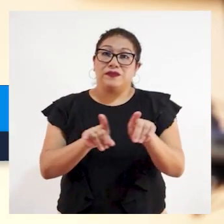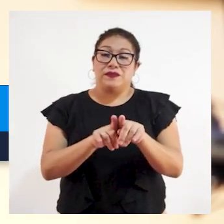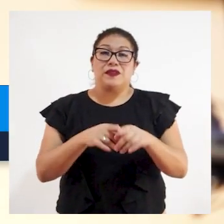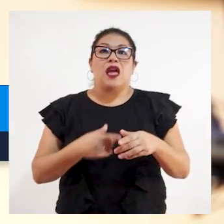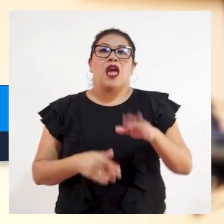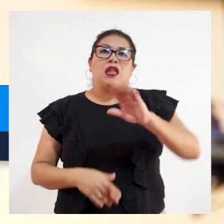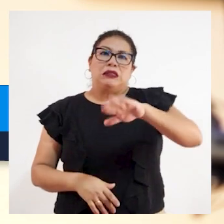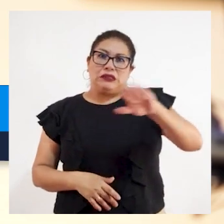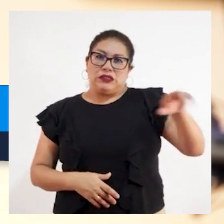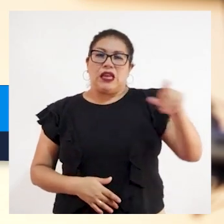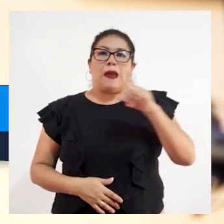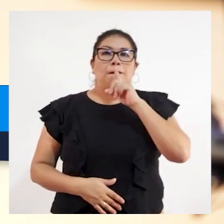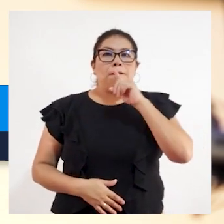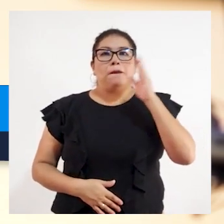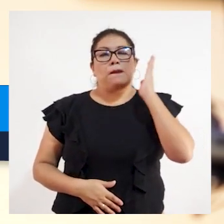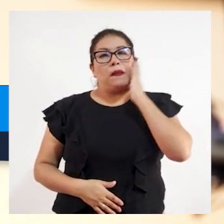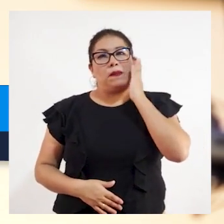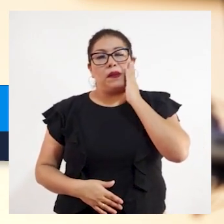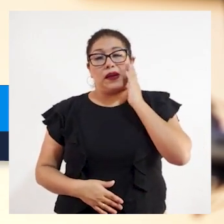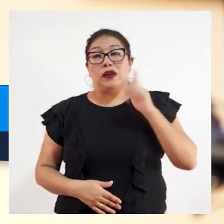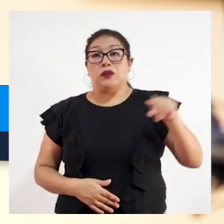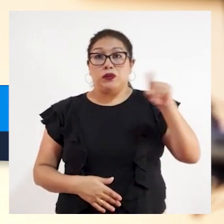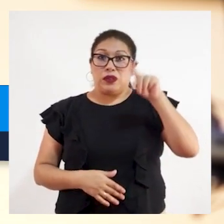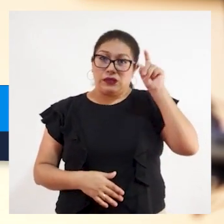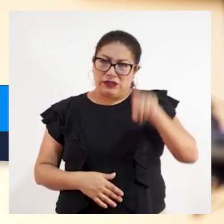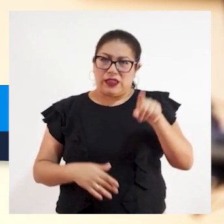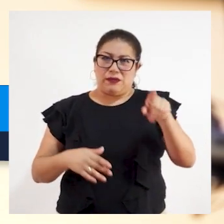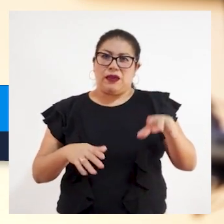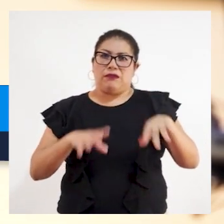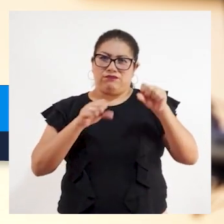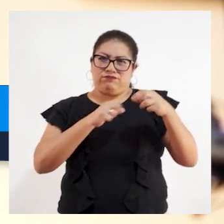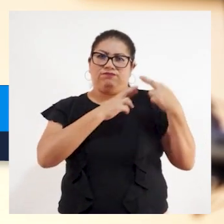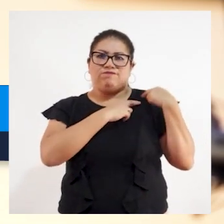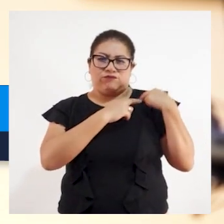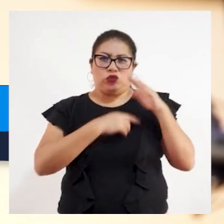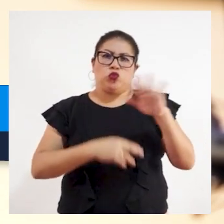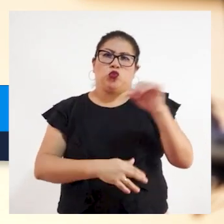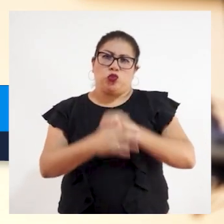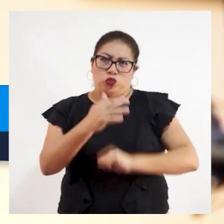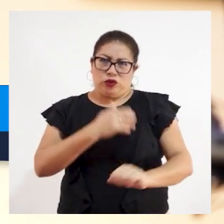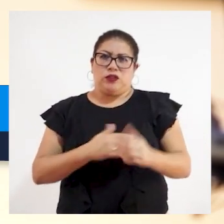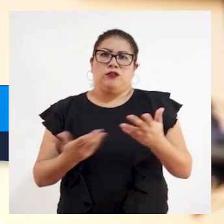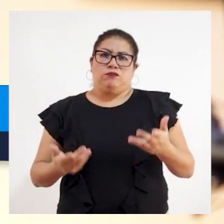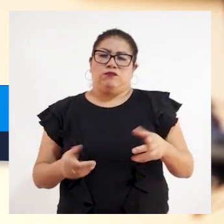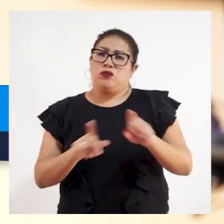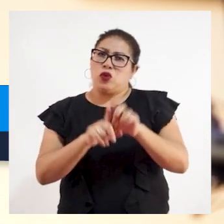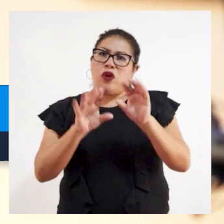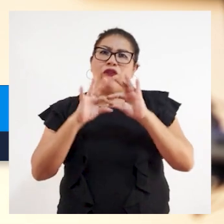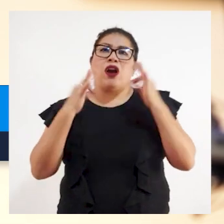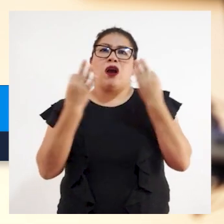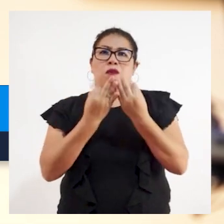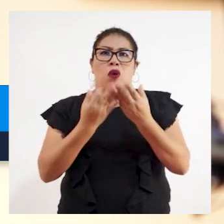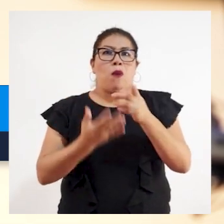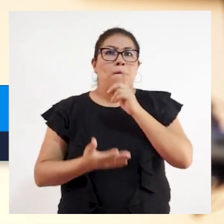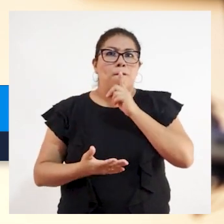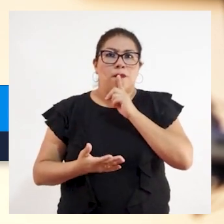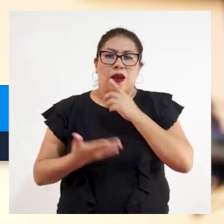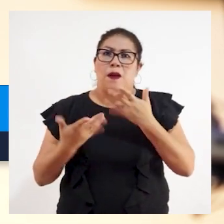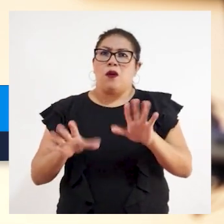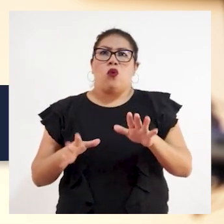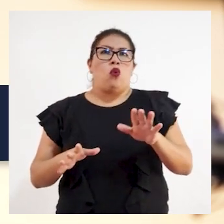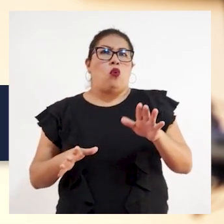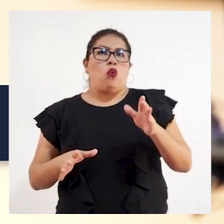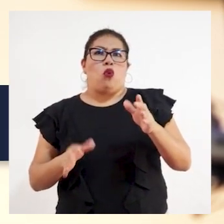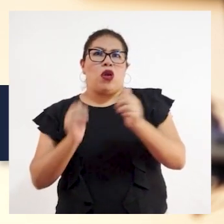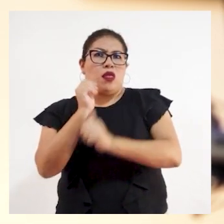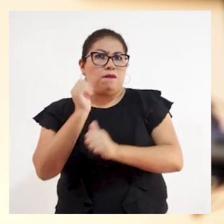a los progenitores o progenitoras a asumir esta responsabilidad con sus hijos, hijas o familiares, si fuera su padre,